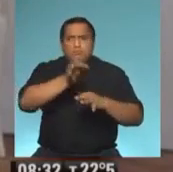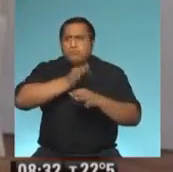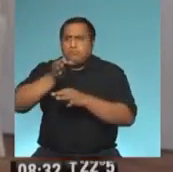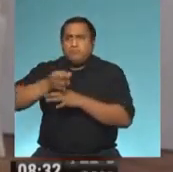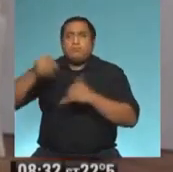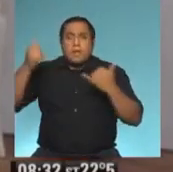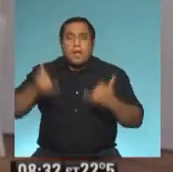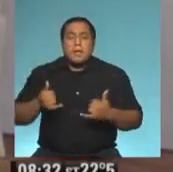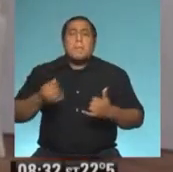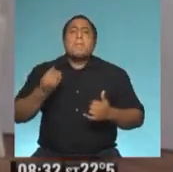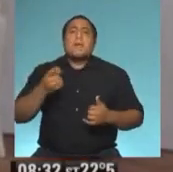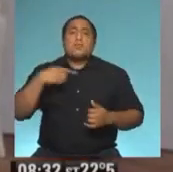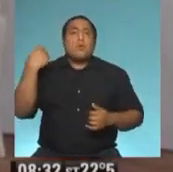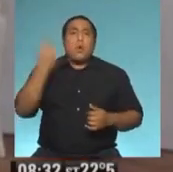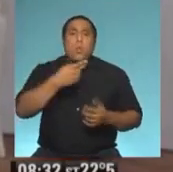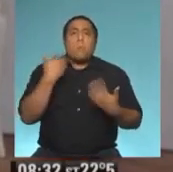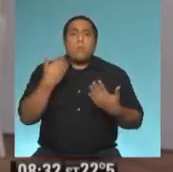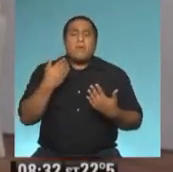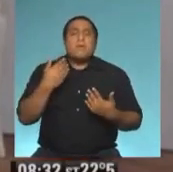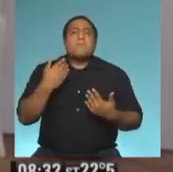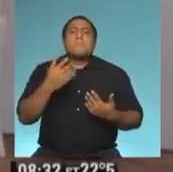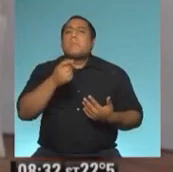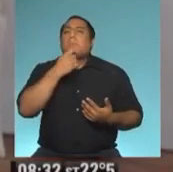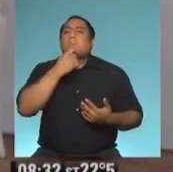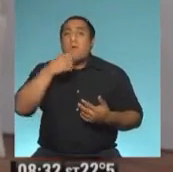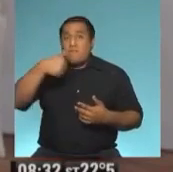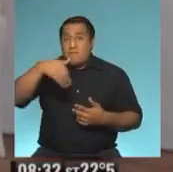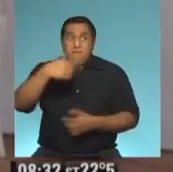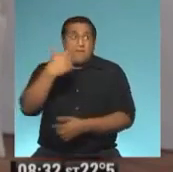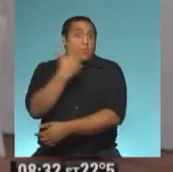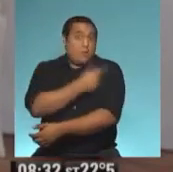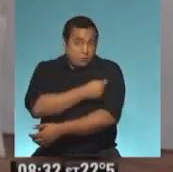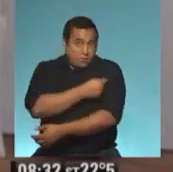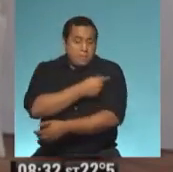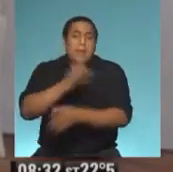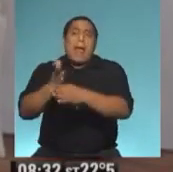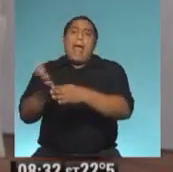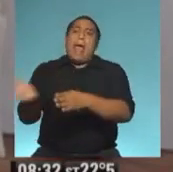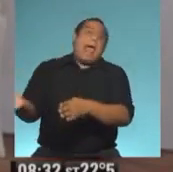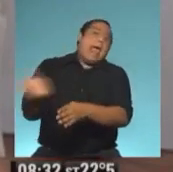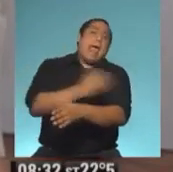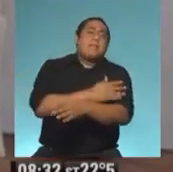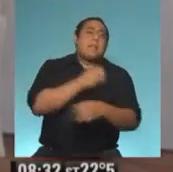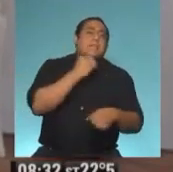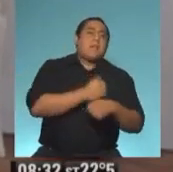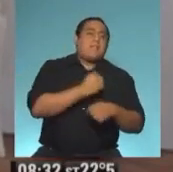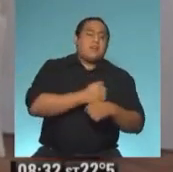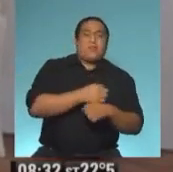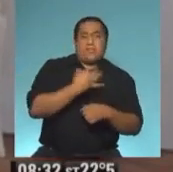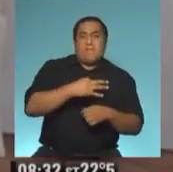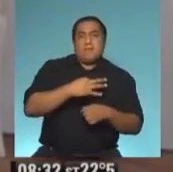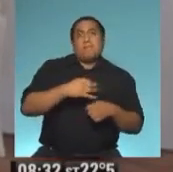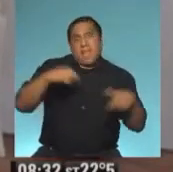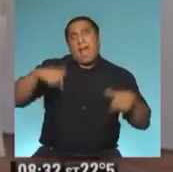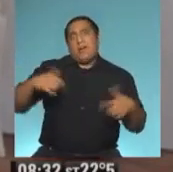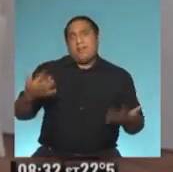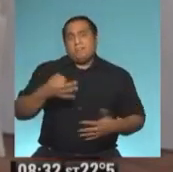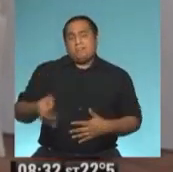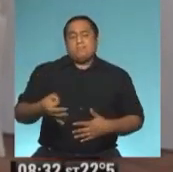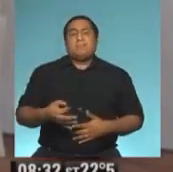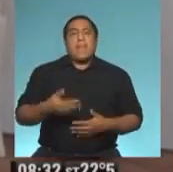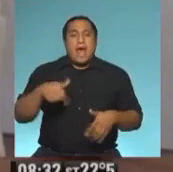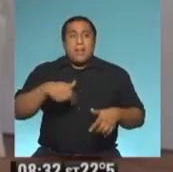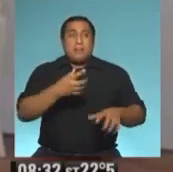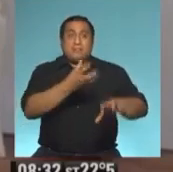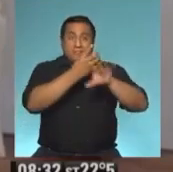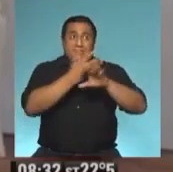y para que todos tengamos en cuenta, cuando se comience la vacunación hay todo un trabajo previo que hay que hacer y que se está haciendo ahora. Así que vamos a hablar con Arnaldo Medina para